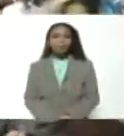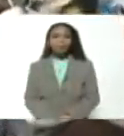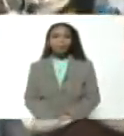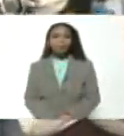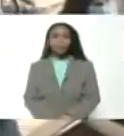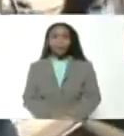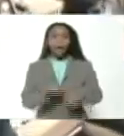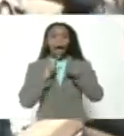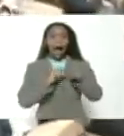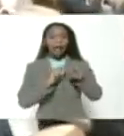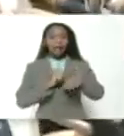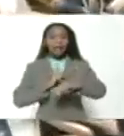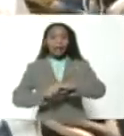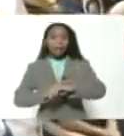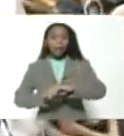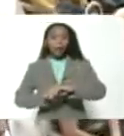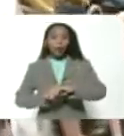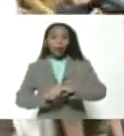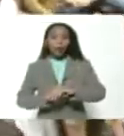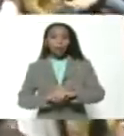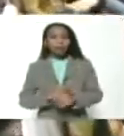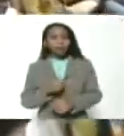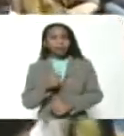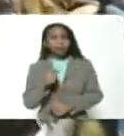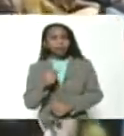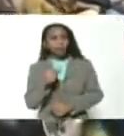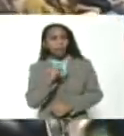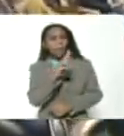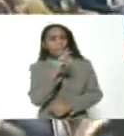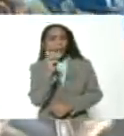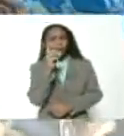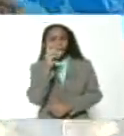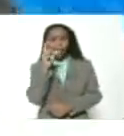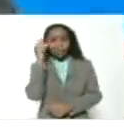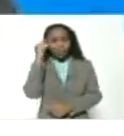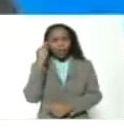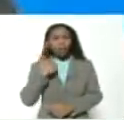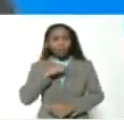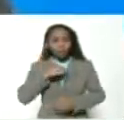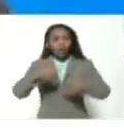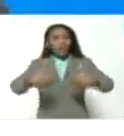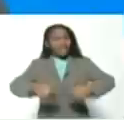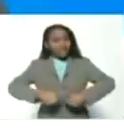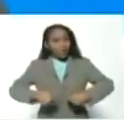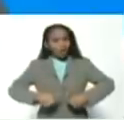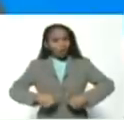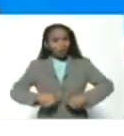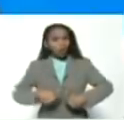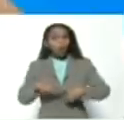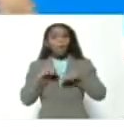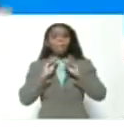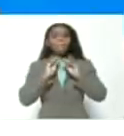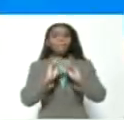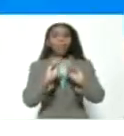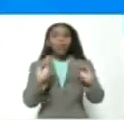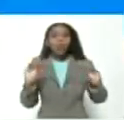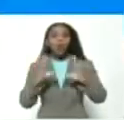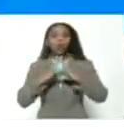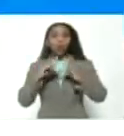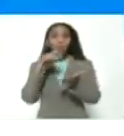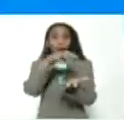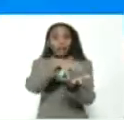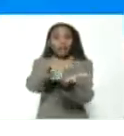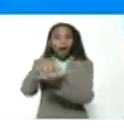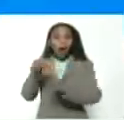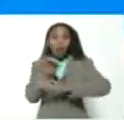En este tiempo, poco más de 20 días, hemos hecho un gran esfuerzo. Sin embargo, nos llaman, presidente, de todos los estados, de